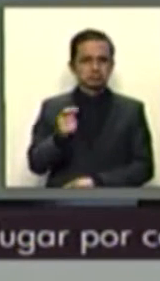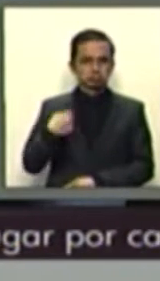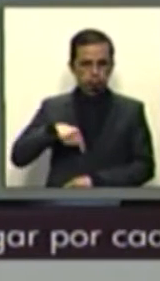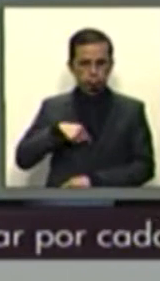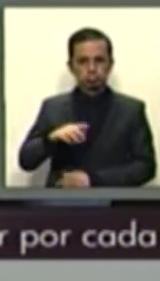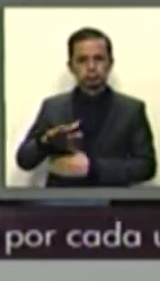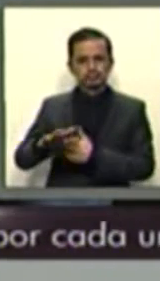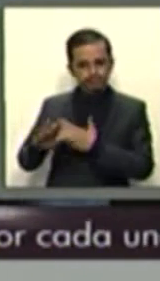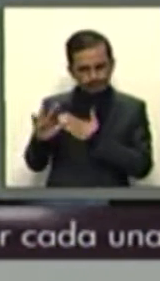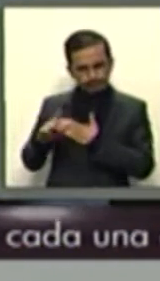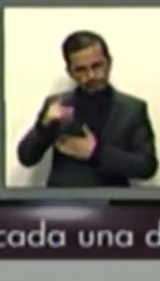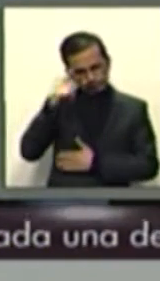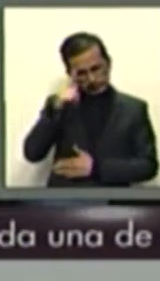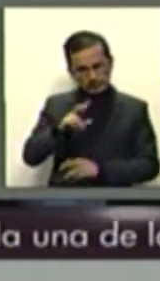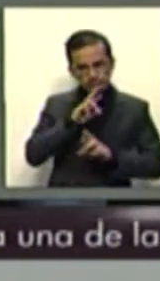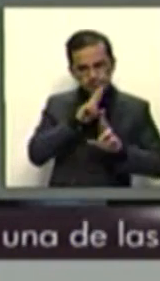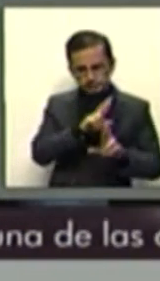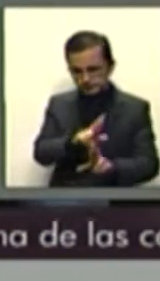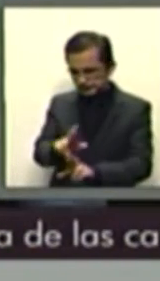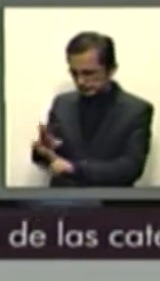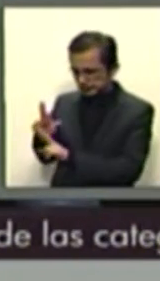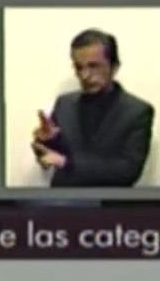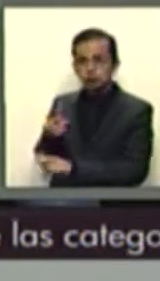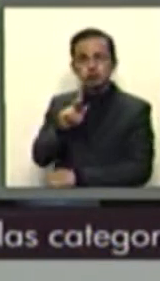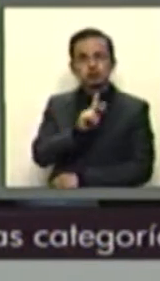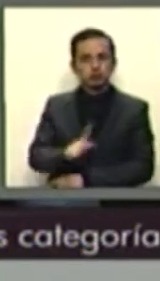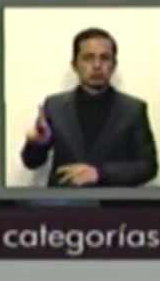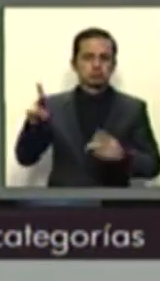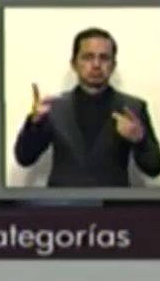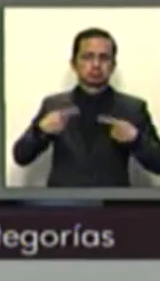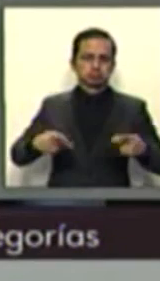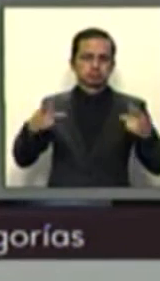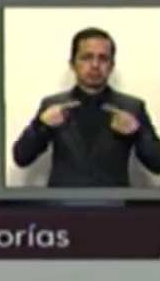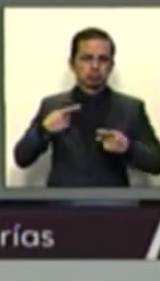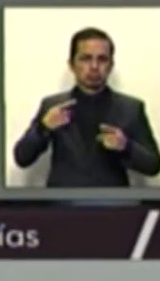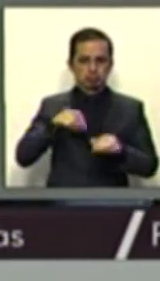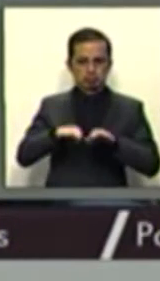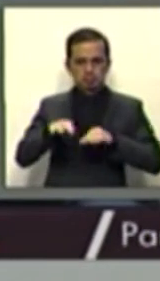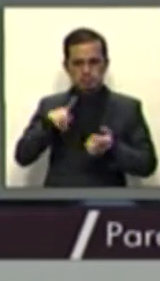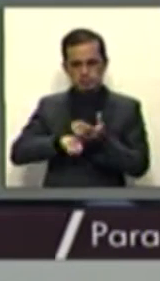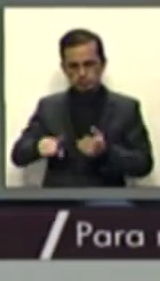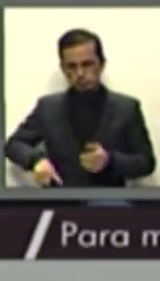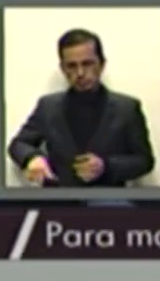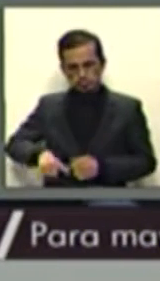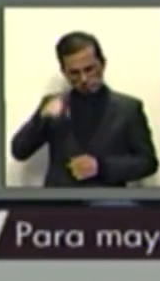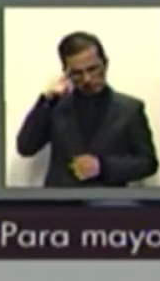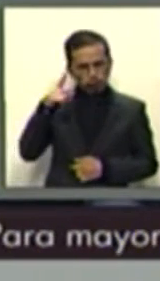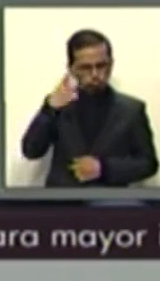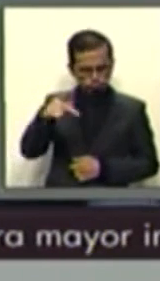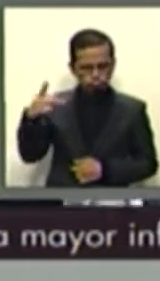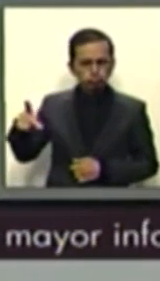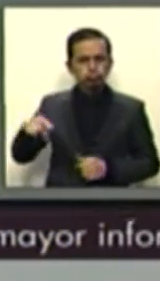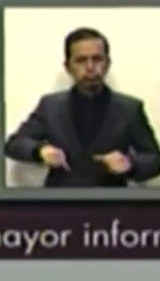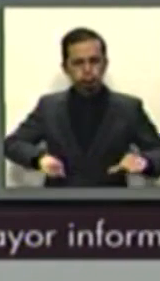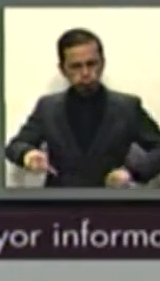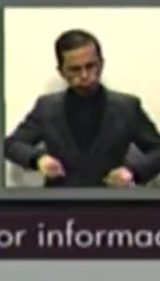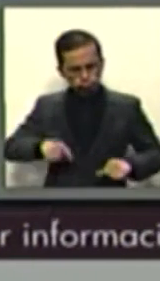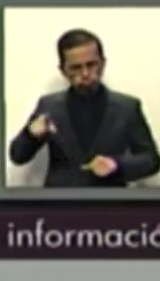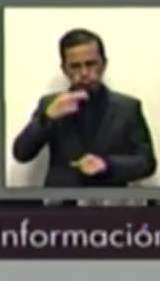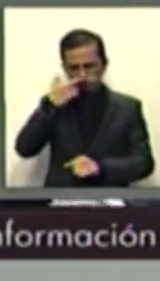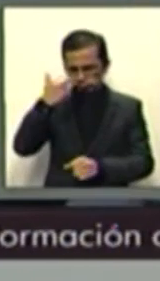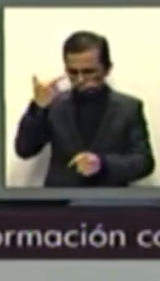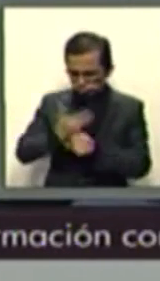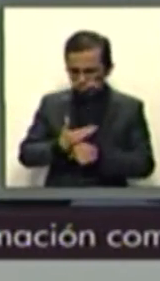necesidades de todos los servidores públicos que sean responsables de sus actos y omisiones ya sea en materia